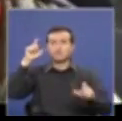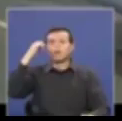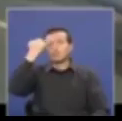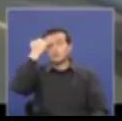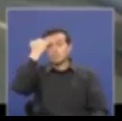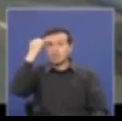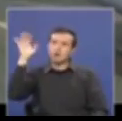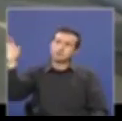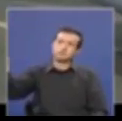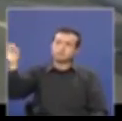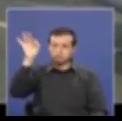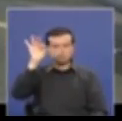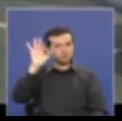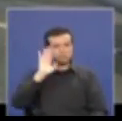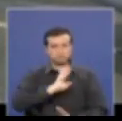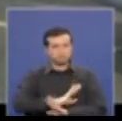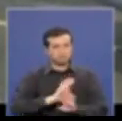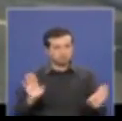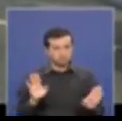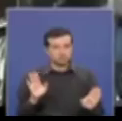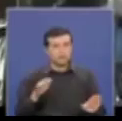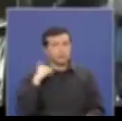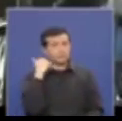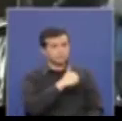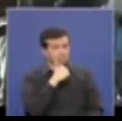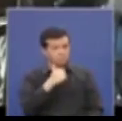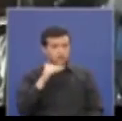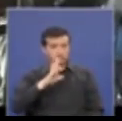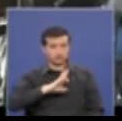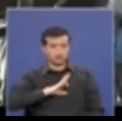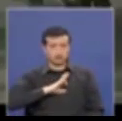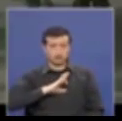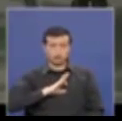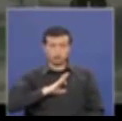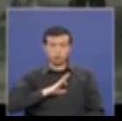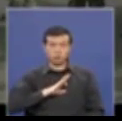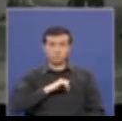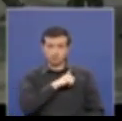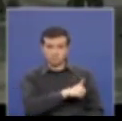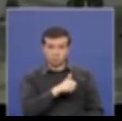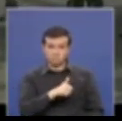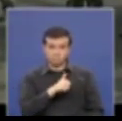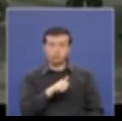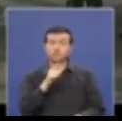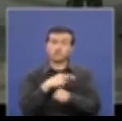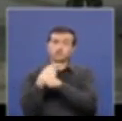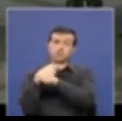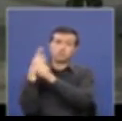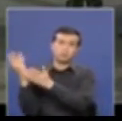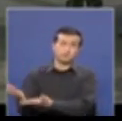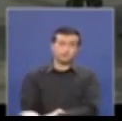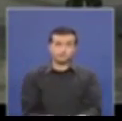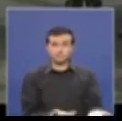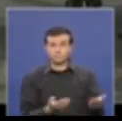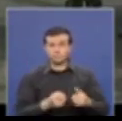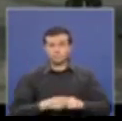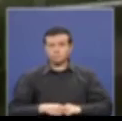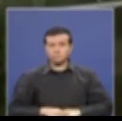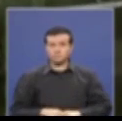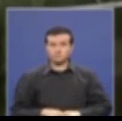India. Y además, fueron los mismos técnicos de la FAE los que recibieron los